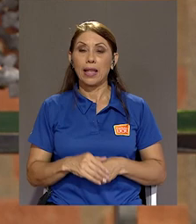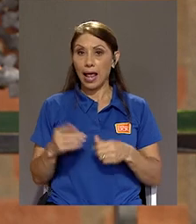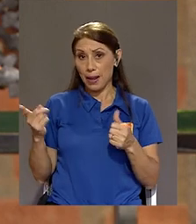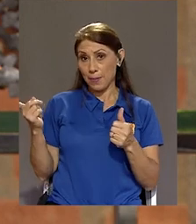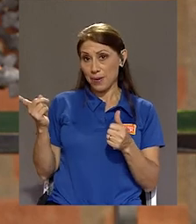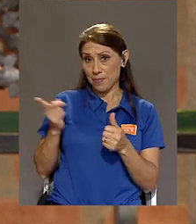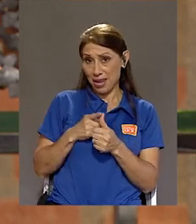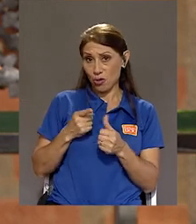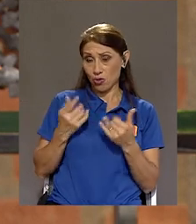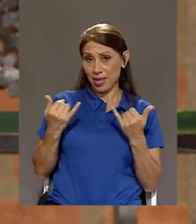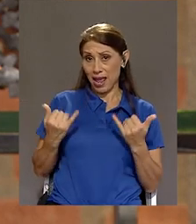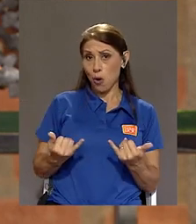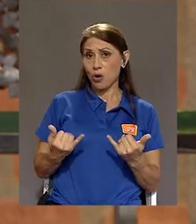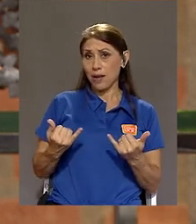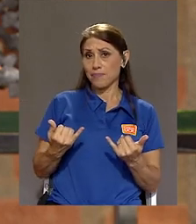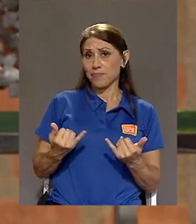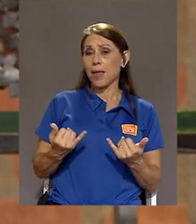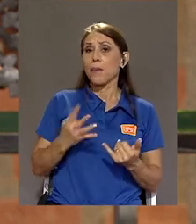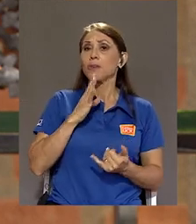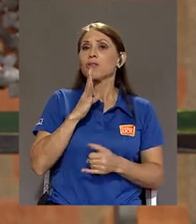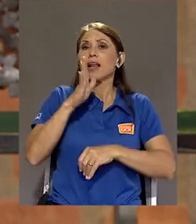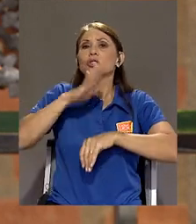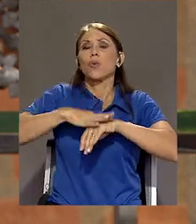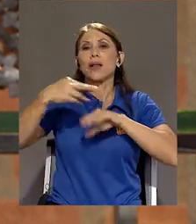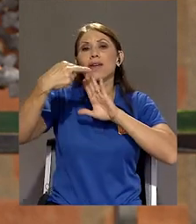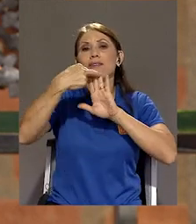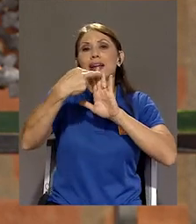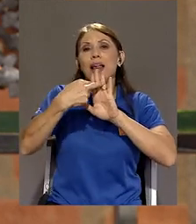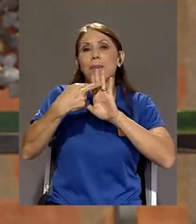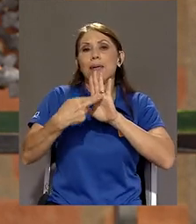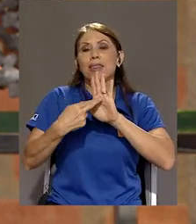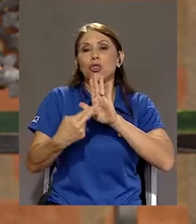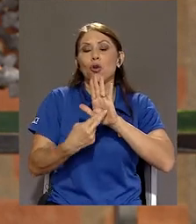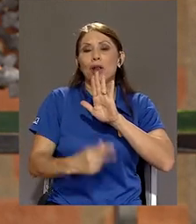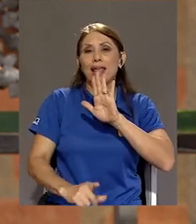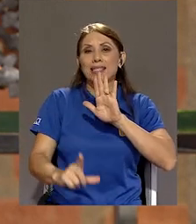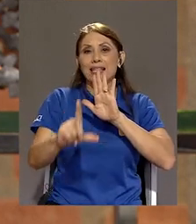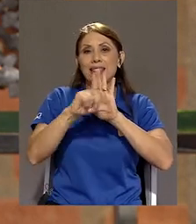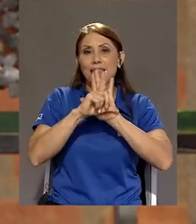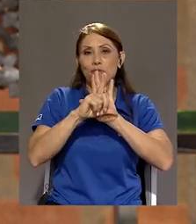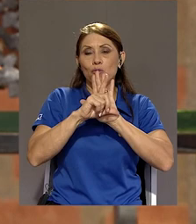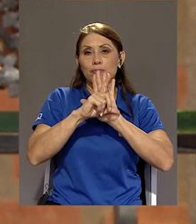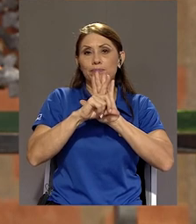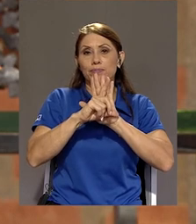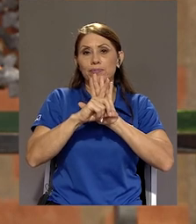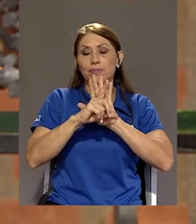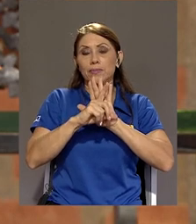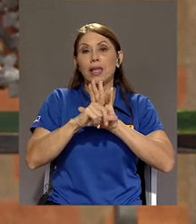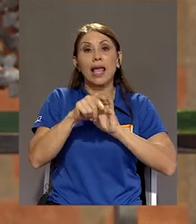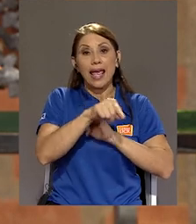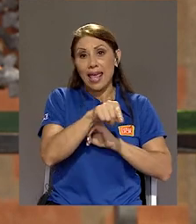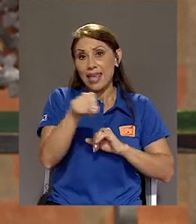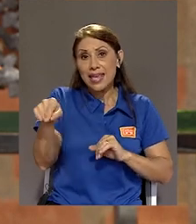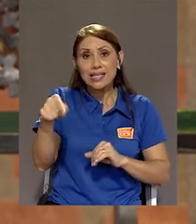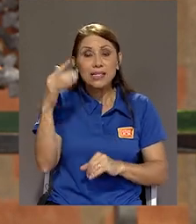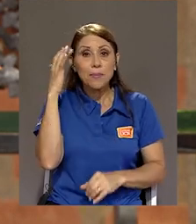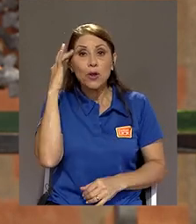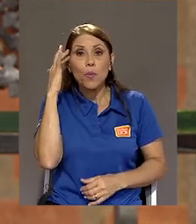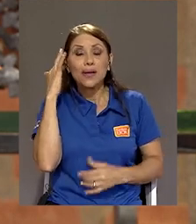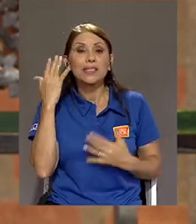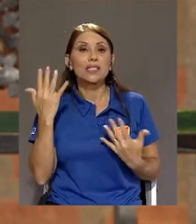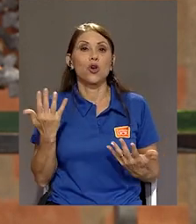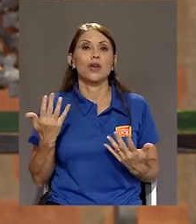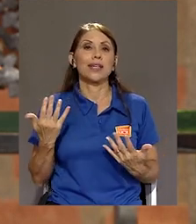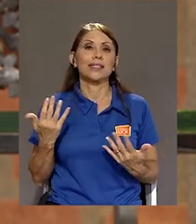Al primero que le vamos a entrar ahora, ya hemos acordado eso, es al reglamento legislativo. Ya. Dentro de esas